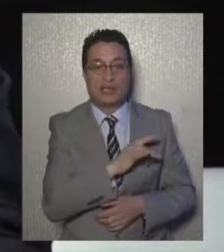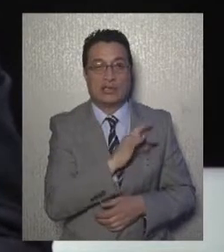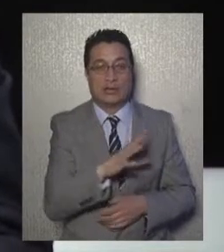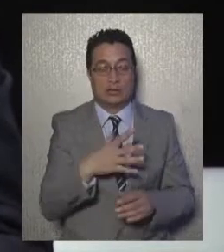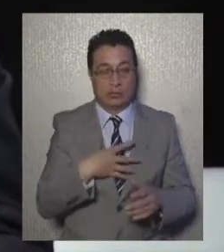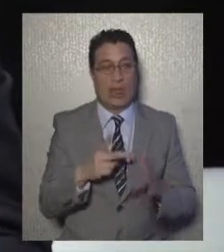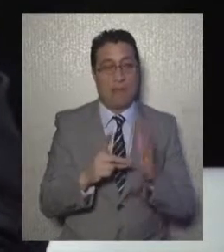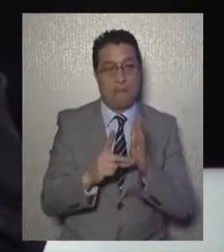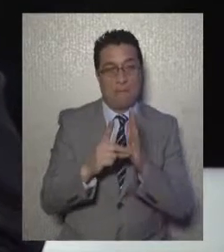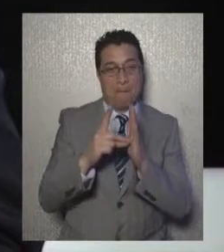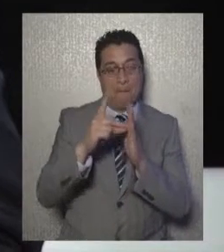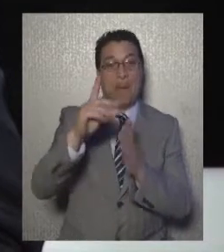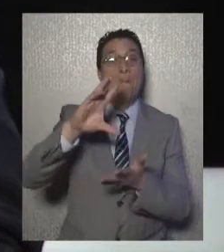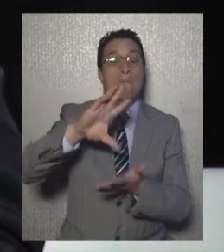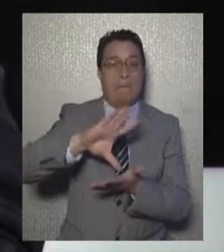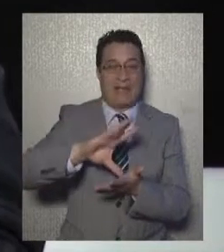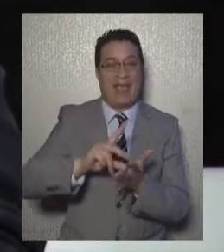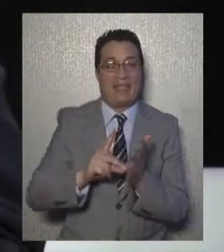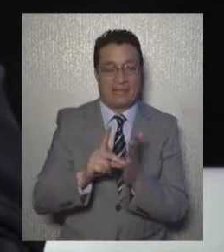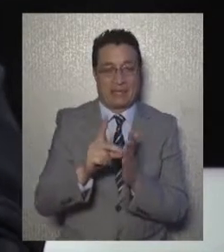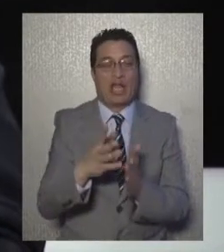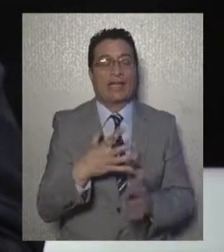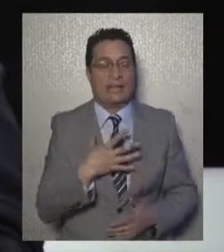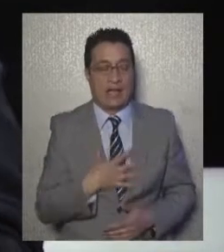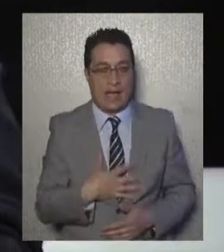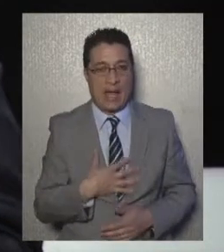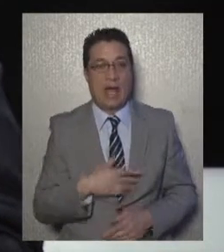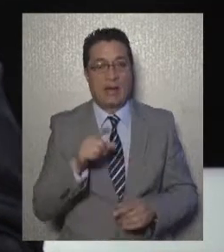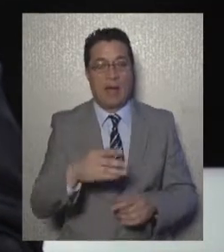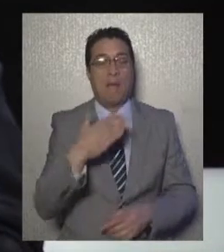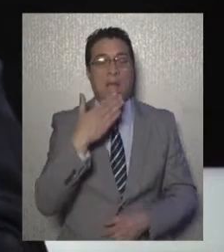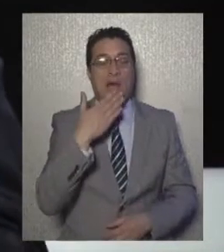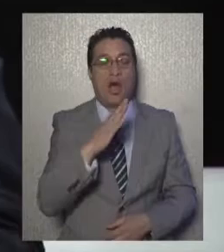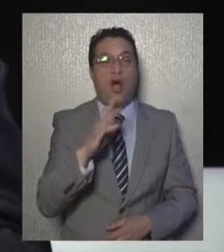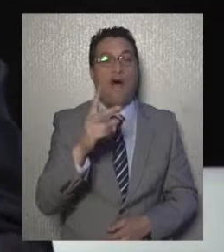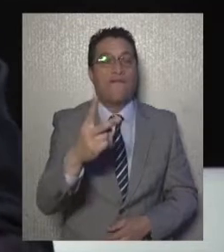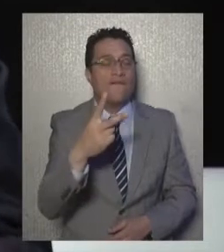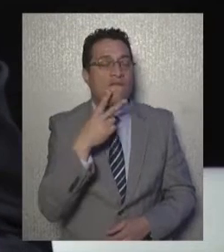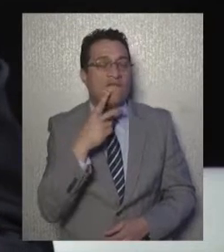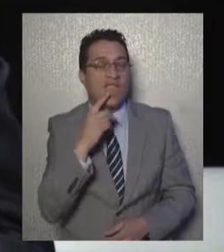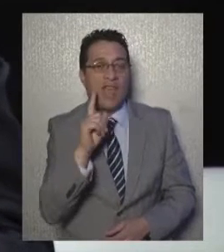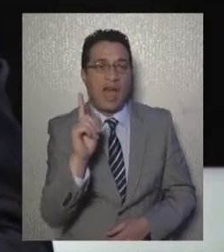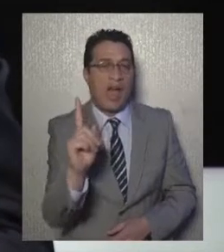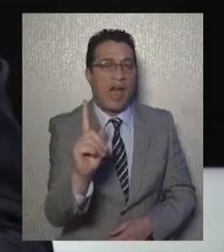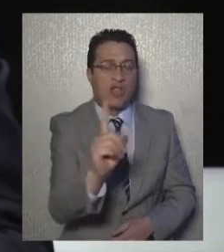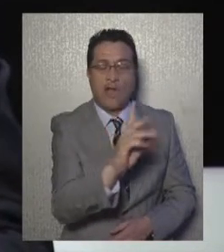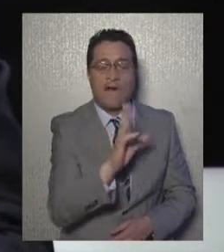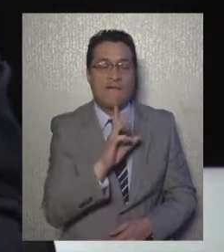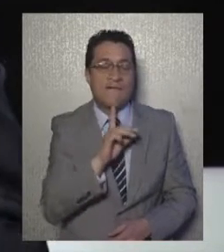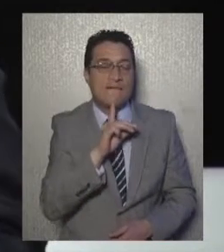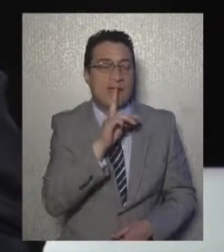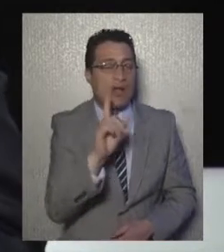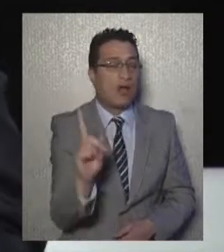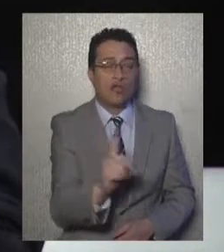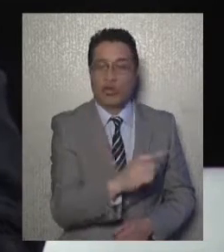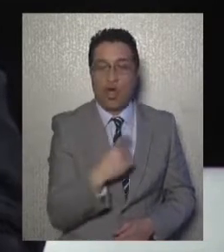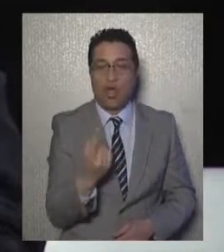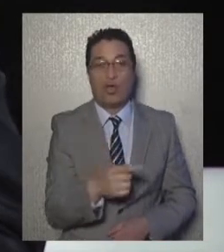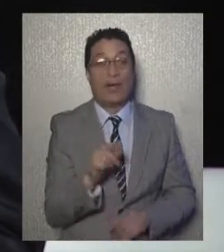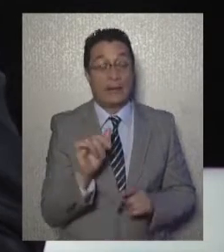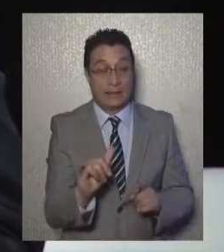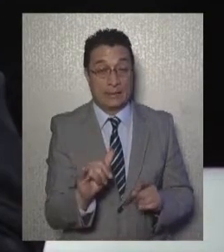desarrollado. Estamos aspirando, ¿cierto?, a tener una mejor calidad de vida para todos. y parte